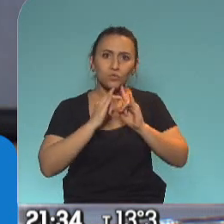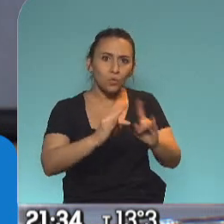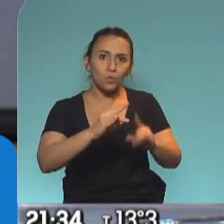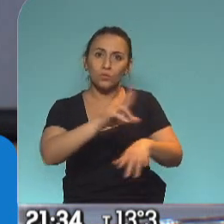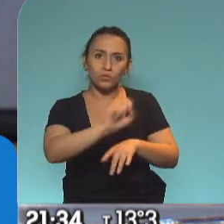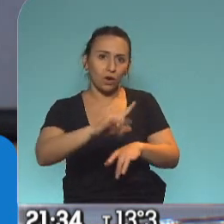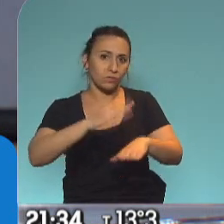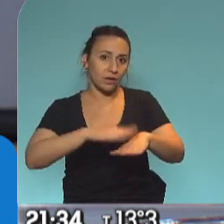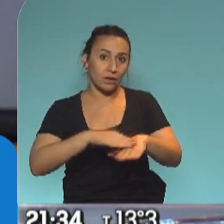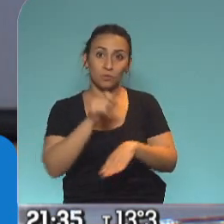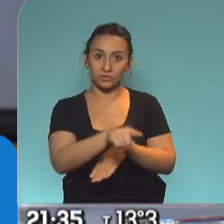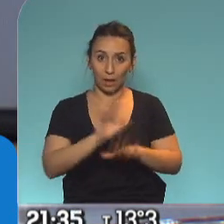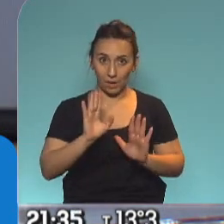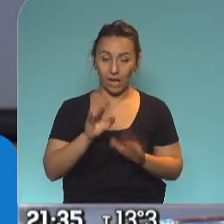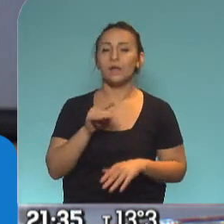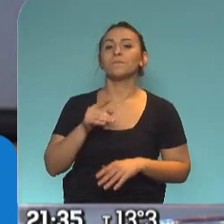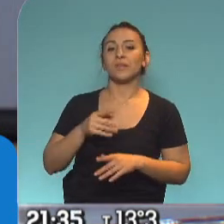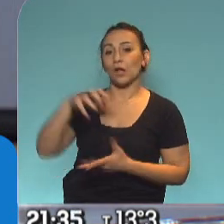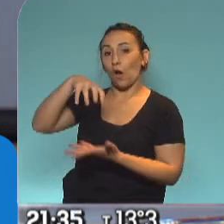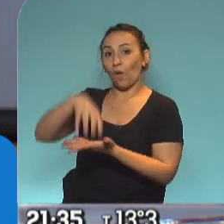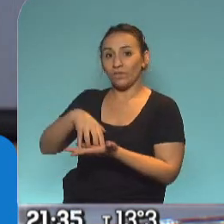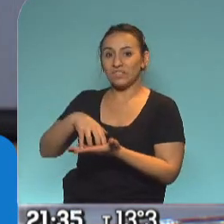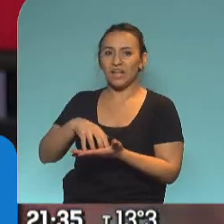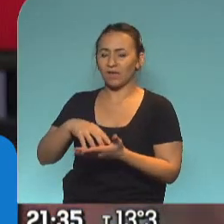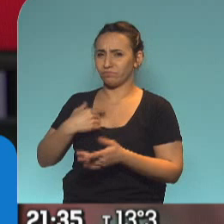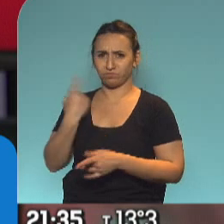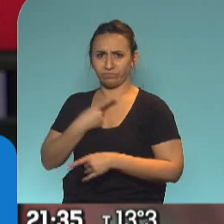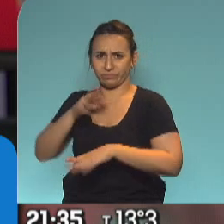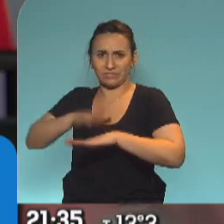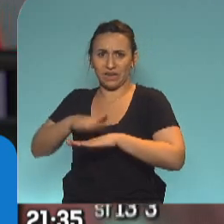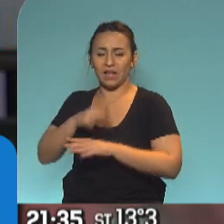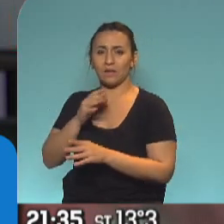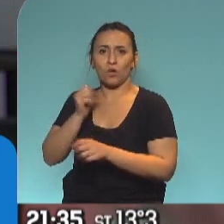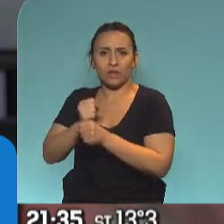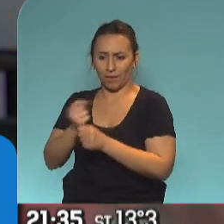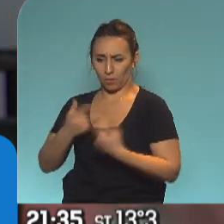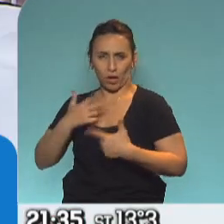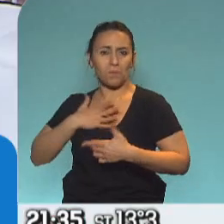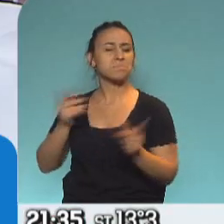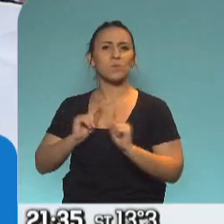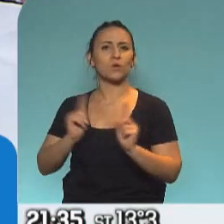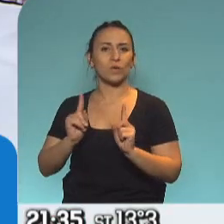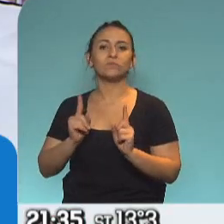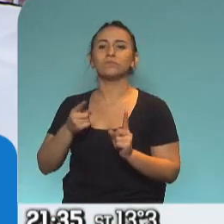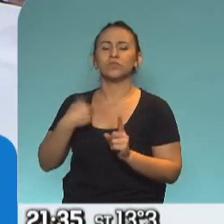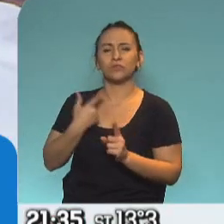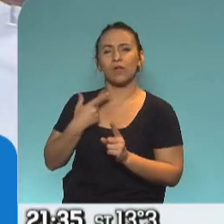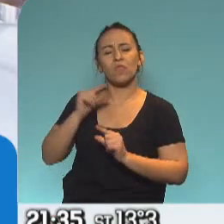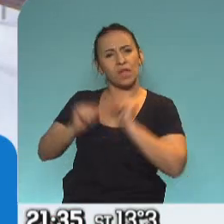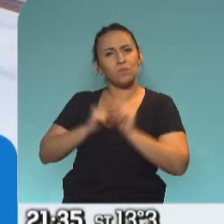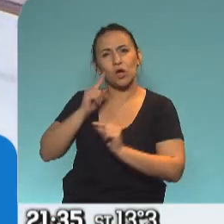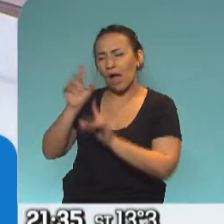fiscales y la oficina como querellante, como órgano estatal, no tiene que hacer esa tarea. Empezamos a evaluar muy detenidamente cuál